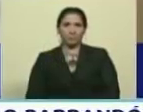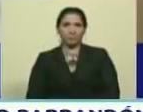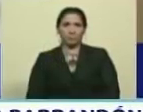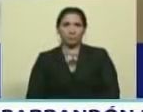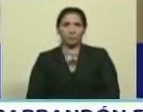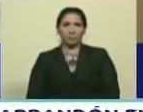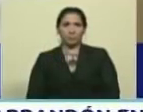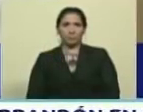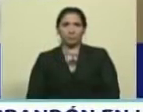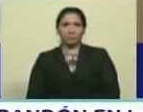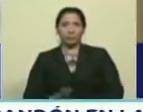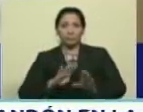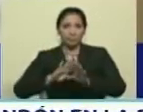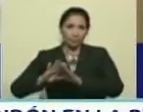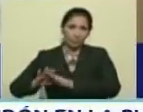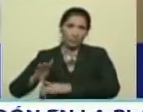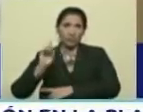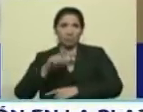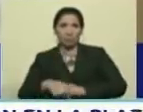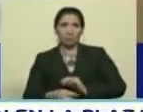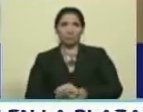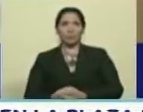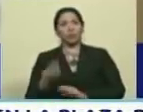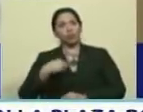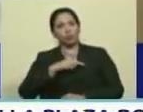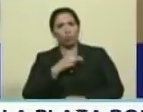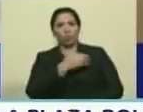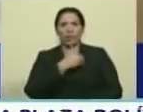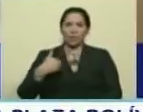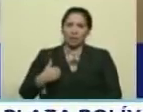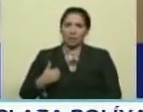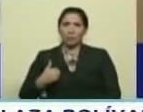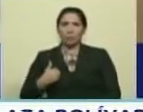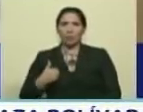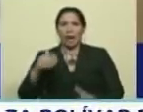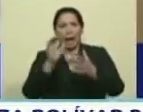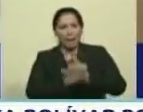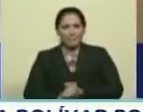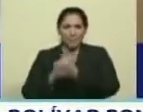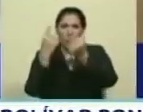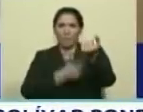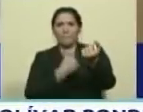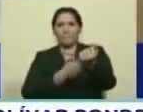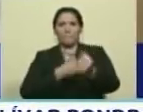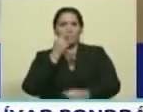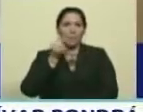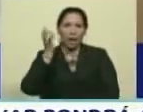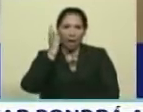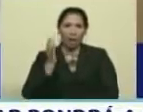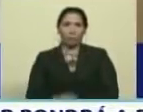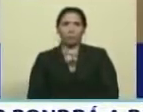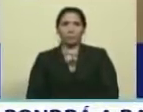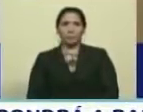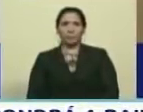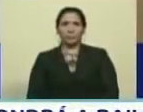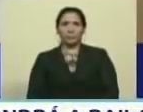Pero además, venimos a insistir, queridos compañeros del Caribe, hermanos, queridos hermanos,